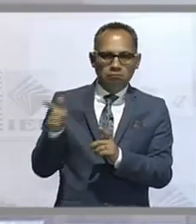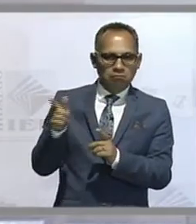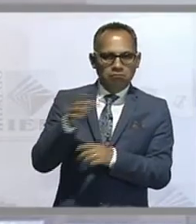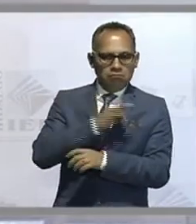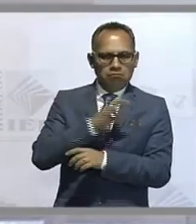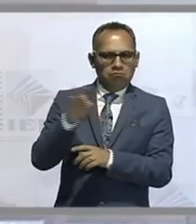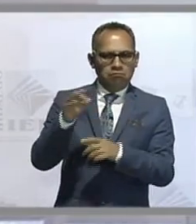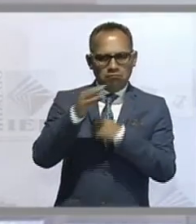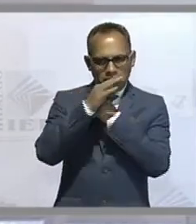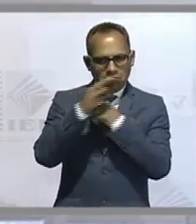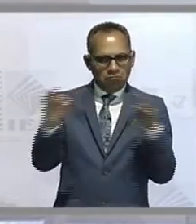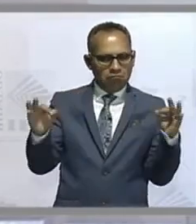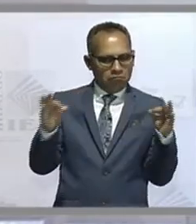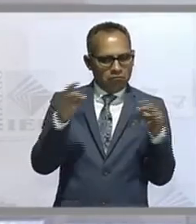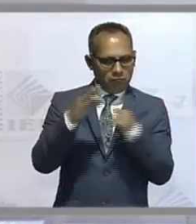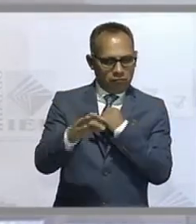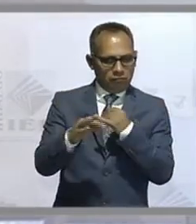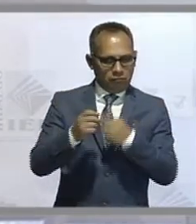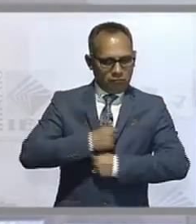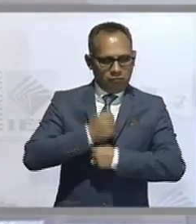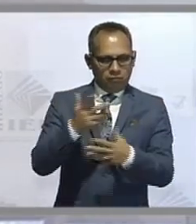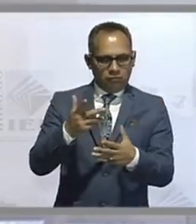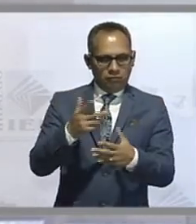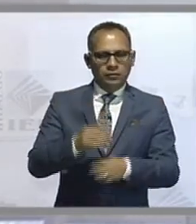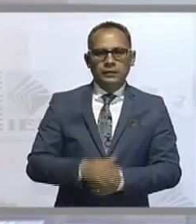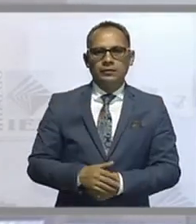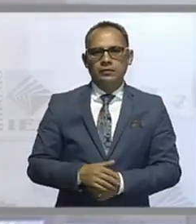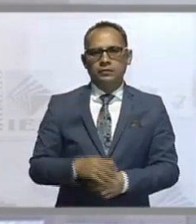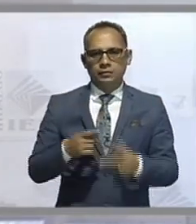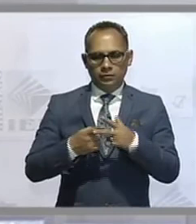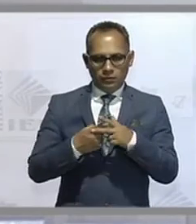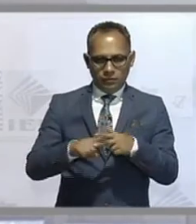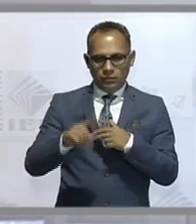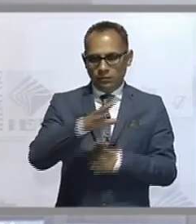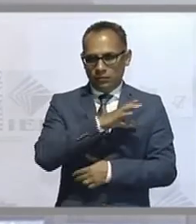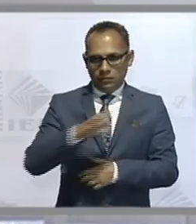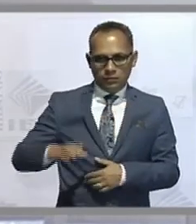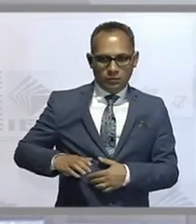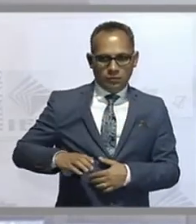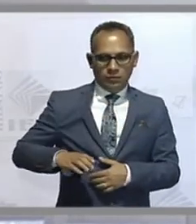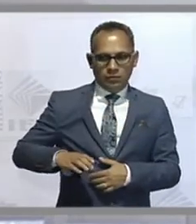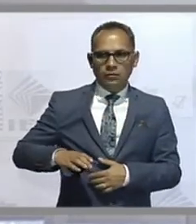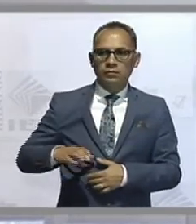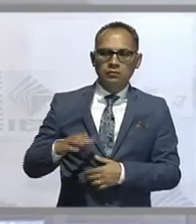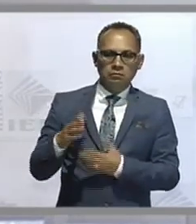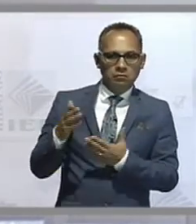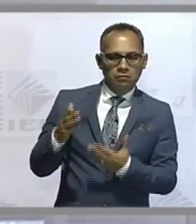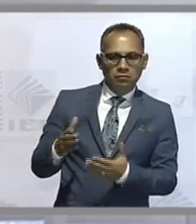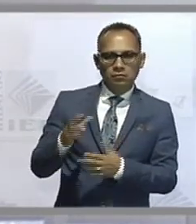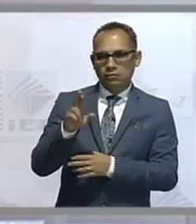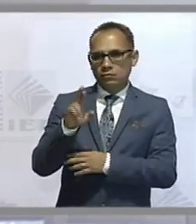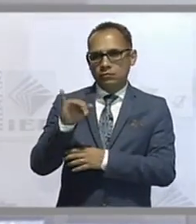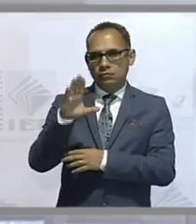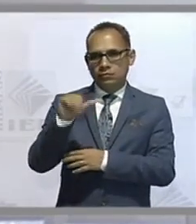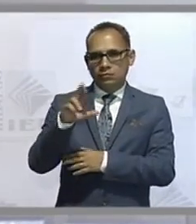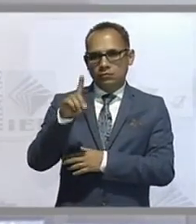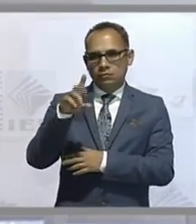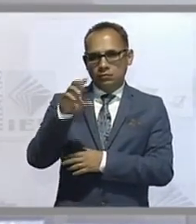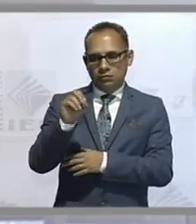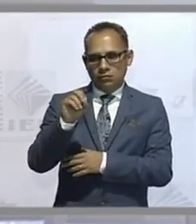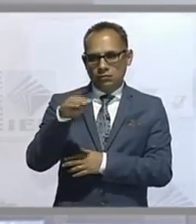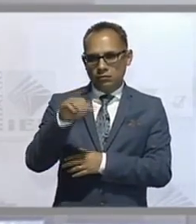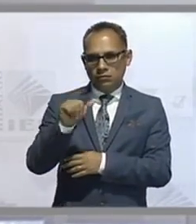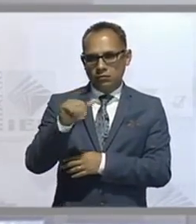para abrir esta ronda sea del uso de la voz al candidato de la coalición por hidalgo al frente ricardo magaña morales